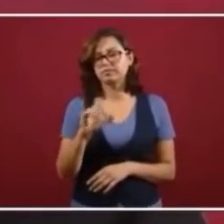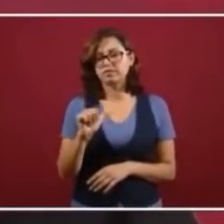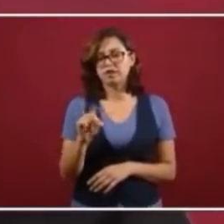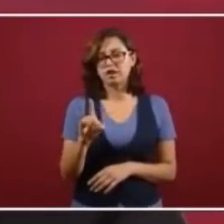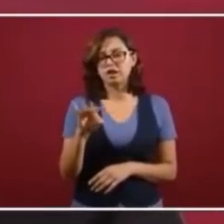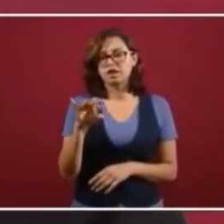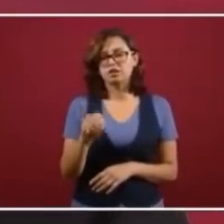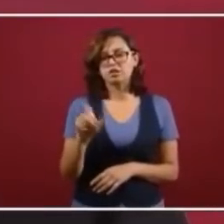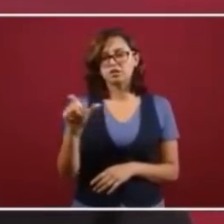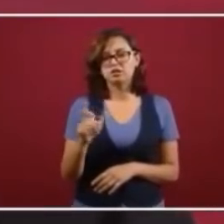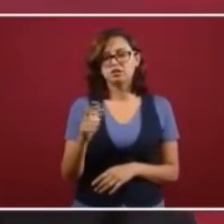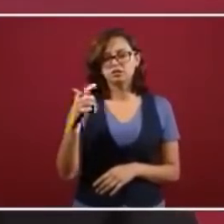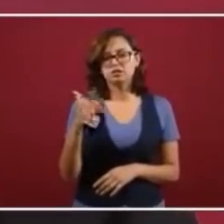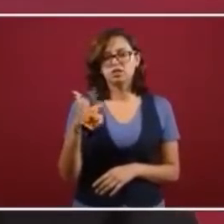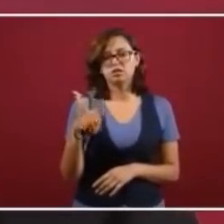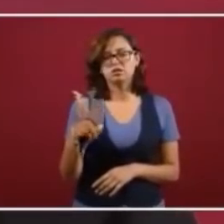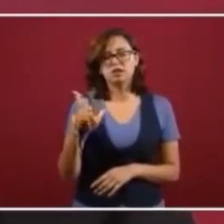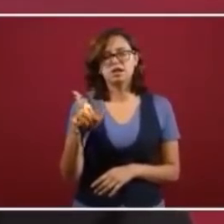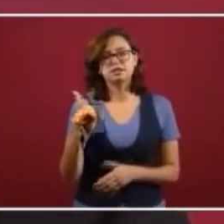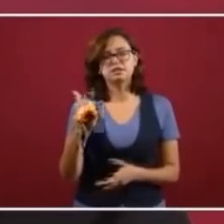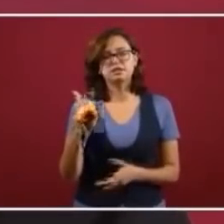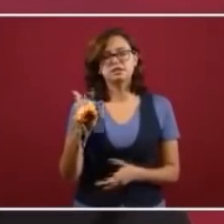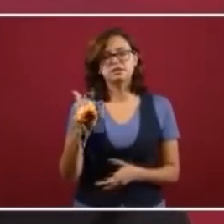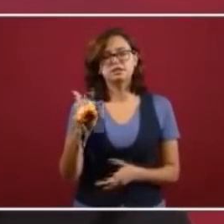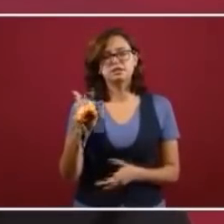asesor económico del gobierno.